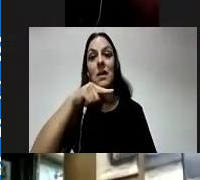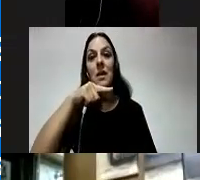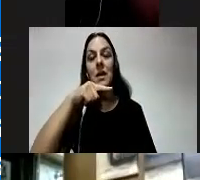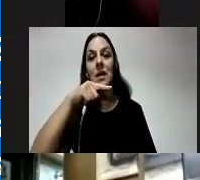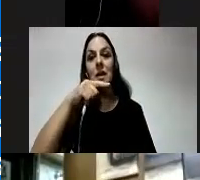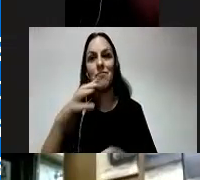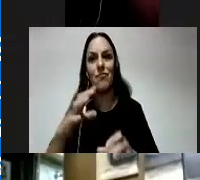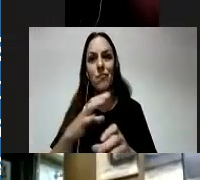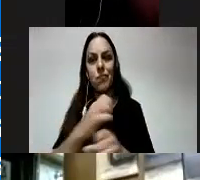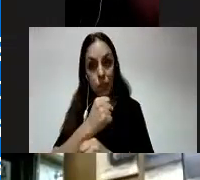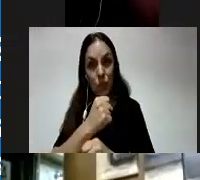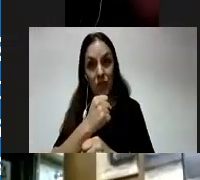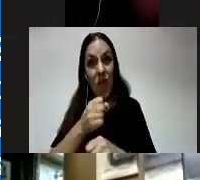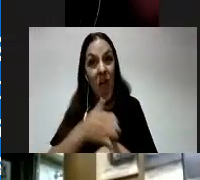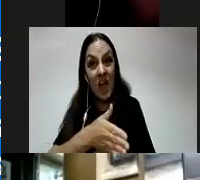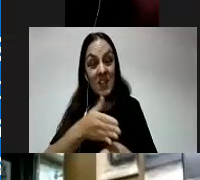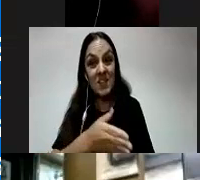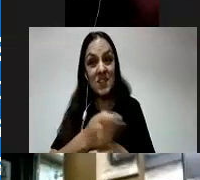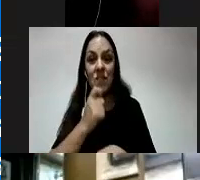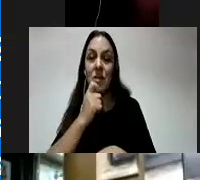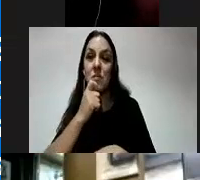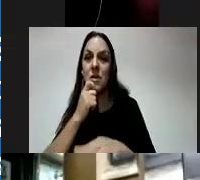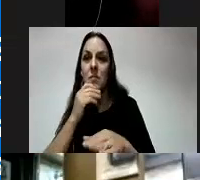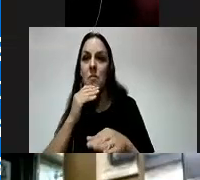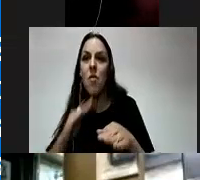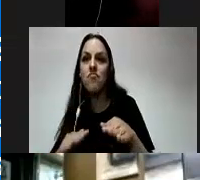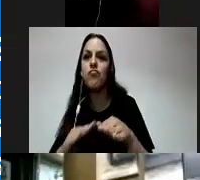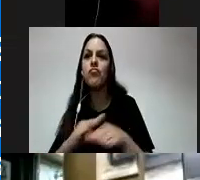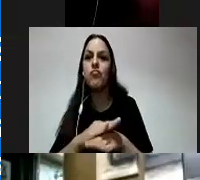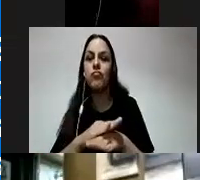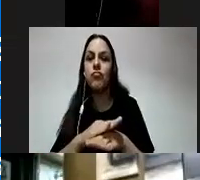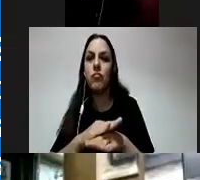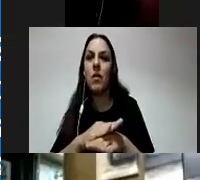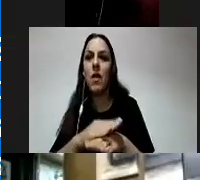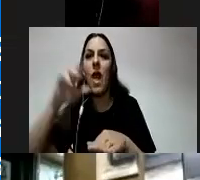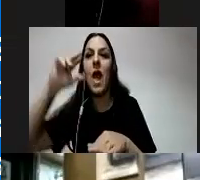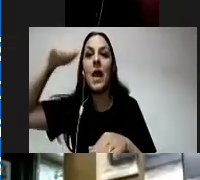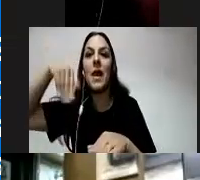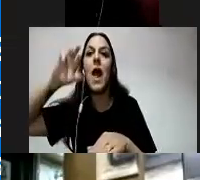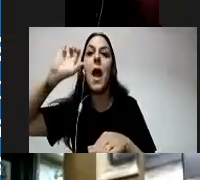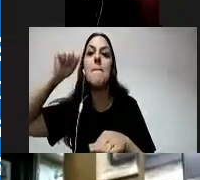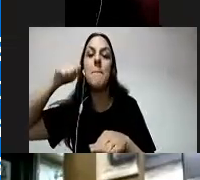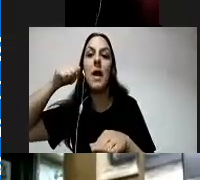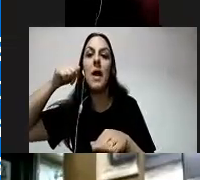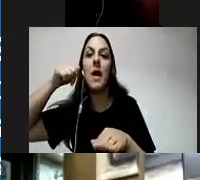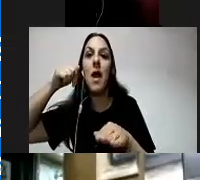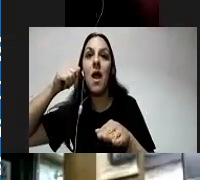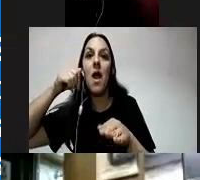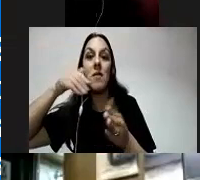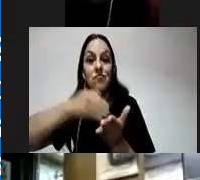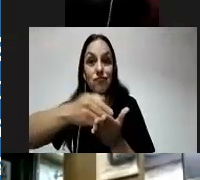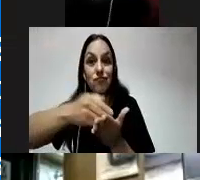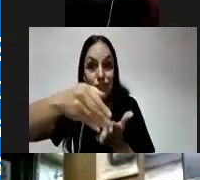que son aquellas que tienen arrodillamiento y desplazamiento de rampa en el medio del micro para que pueda acceder una persona